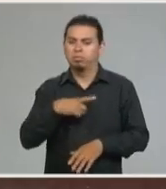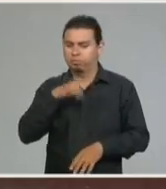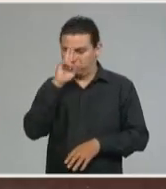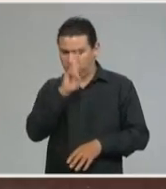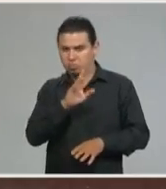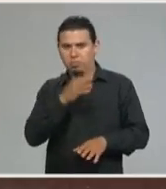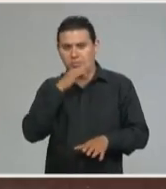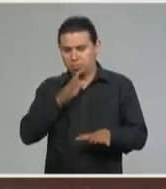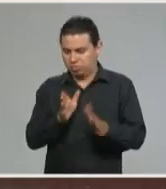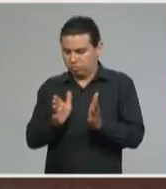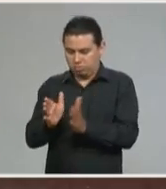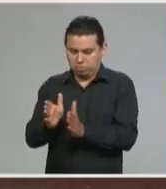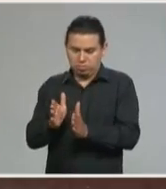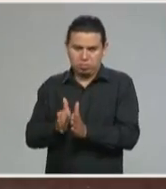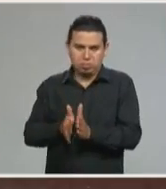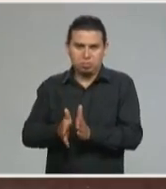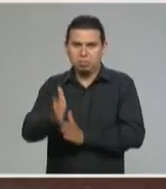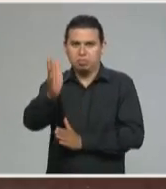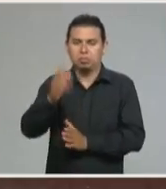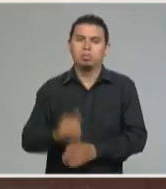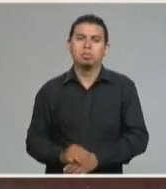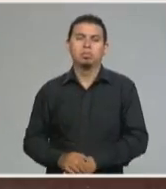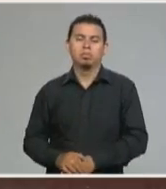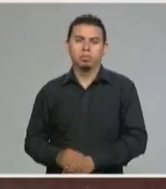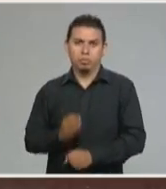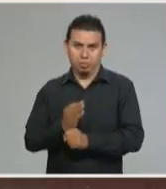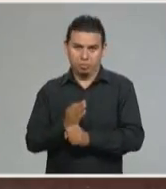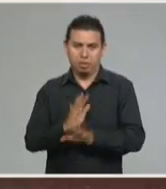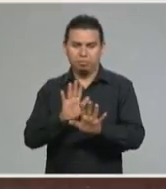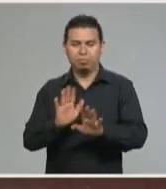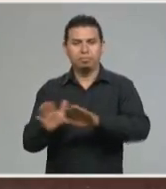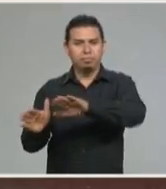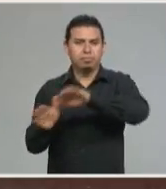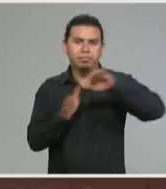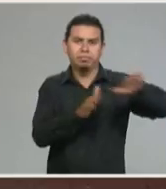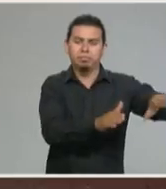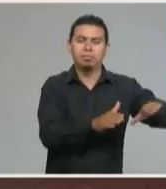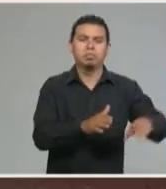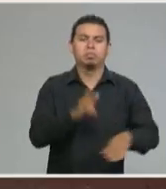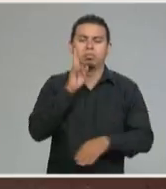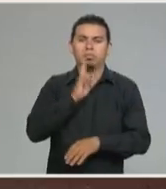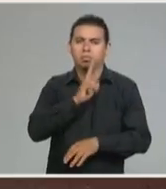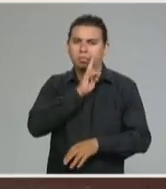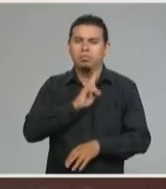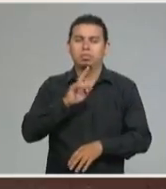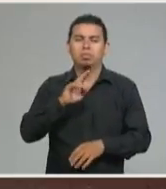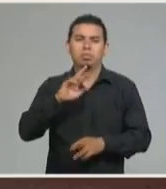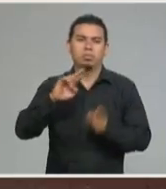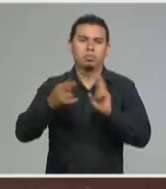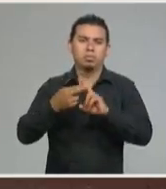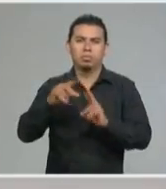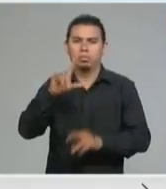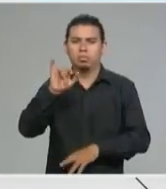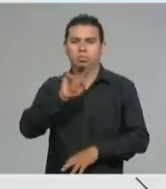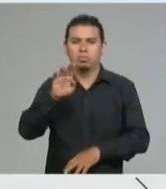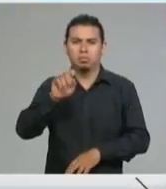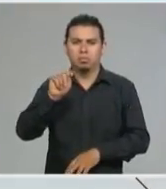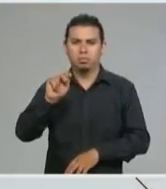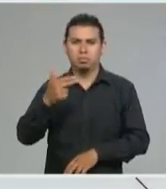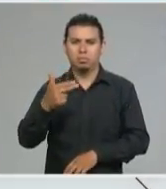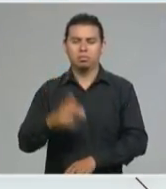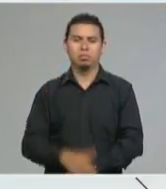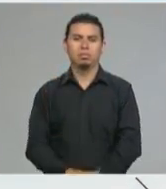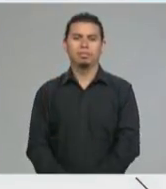Hace falta menos obstrucciones. Ahora, si usted nos permite, vamos a la información regional con Lisbeth Rojas. Adelante.